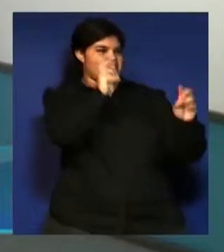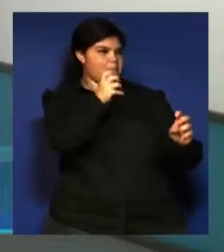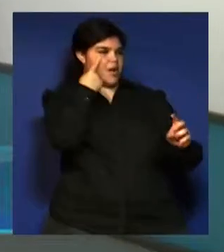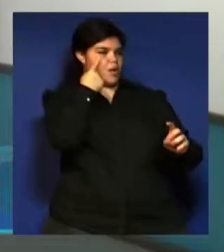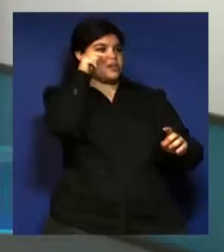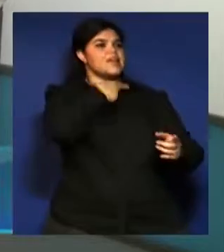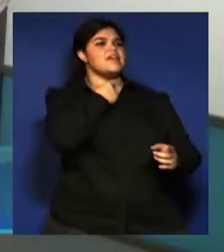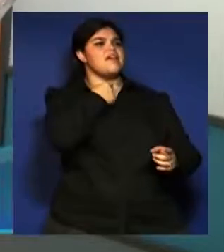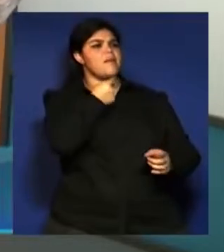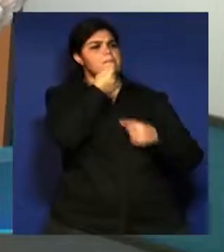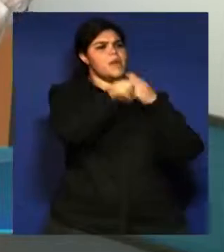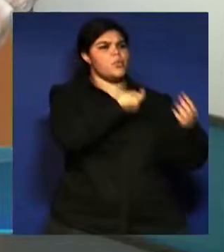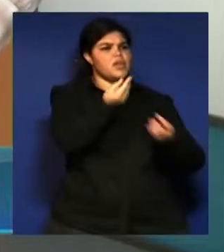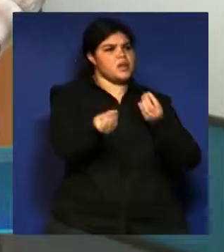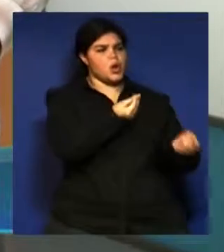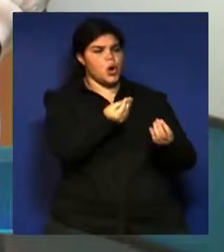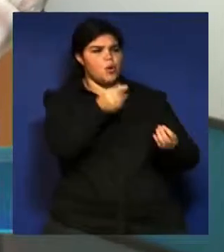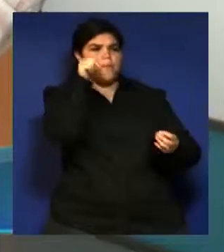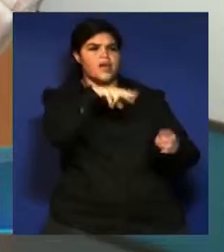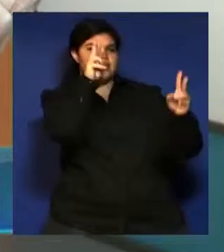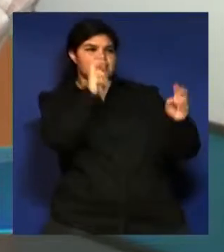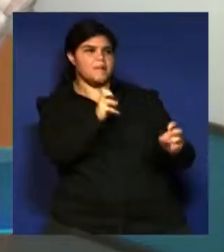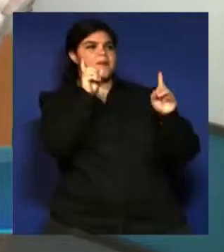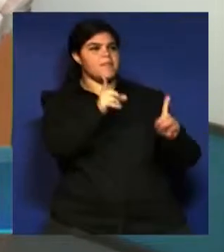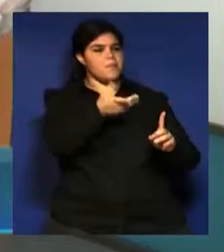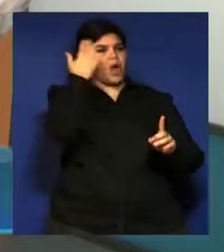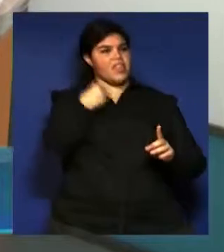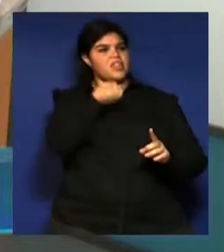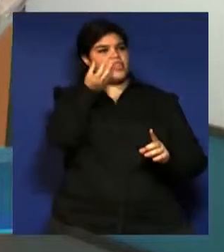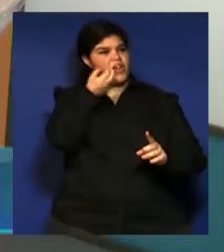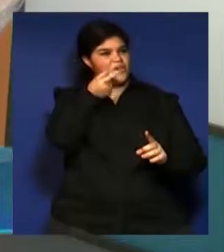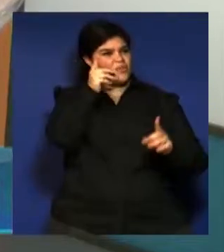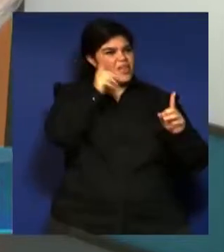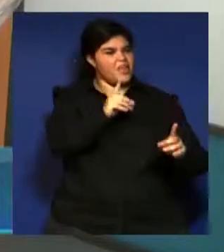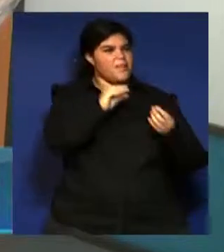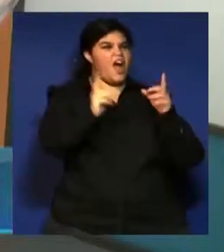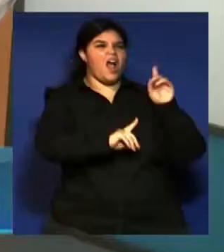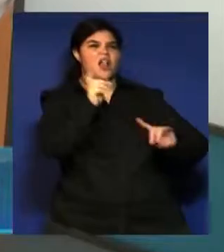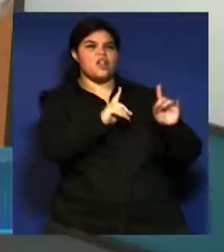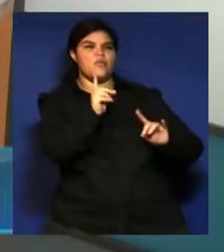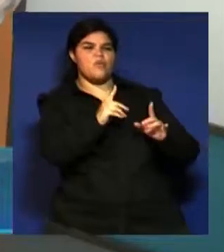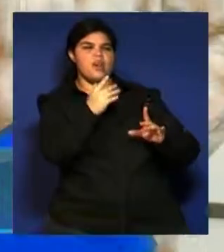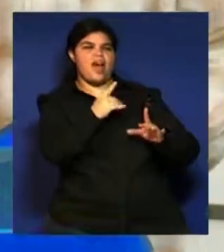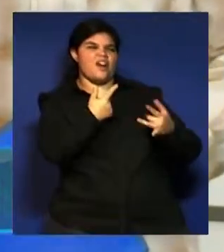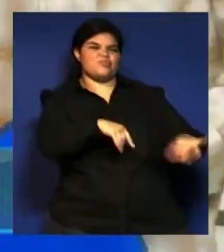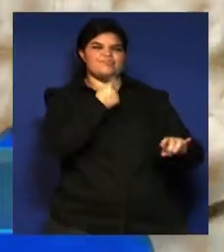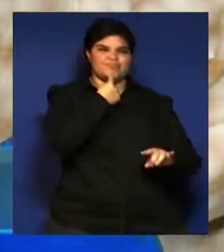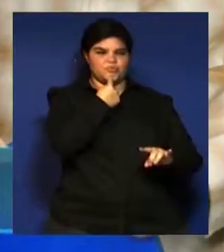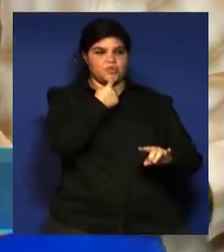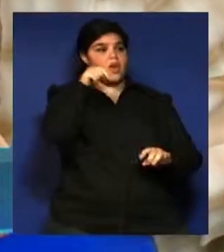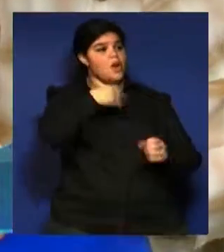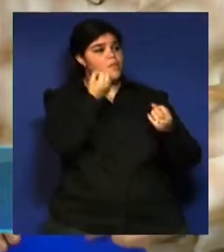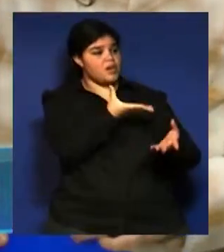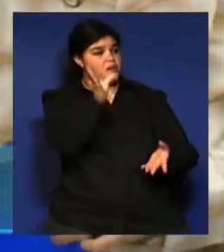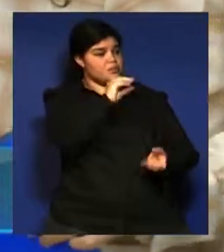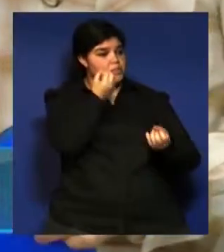mirada sobre lo que está pasando tras la presentación de declaraciones juradas de funcionarios con ciertas irregularidades. Eliana, buenas noches, ¿cómo andás? Hola,